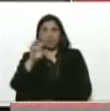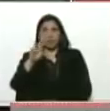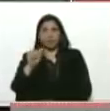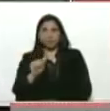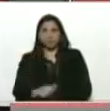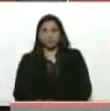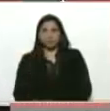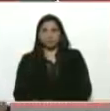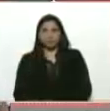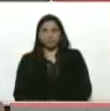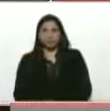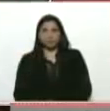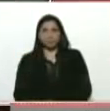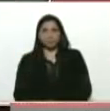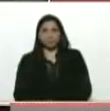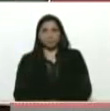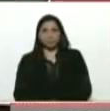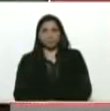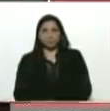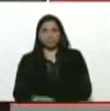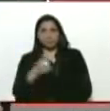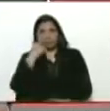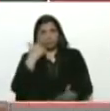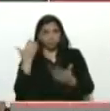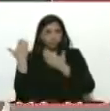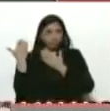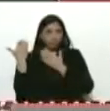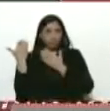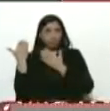Pantera. Aquí está.